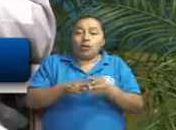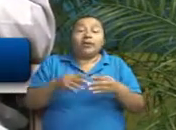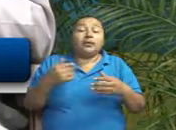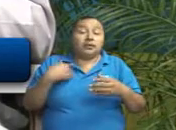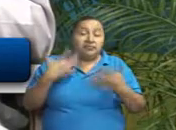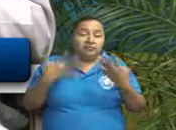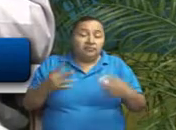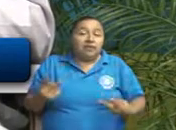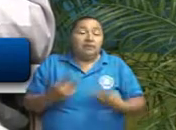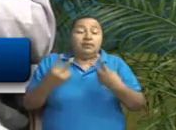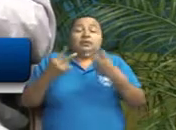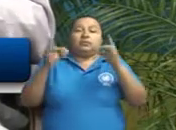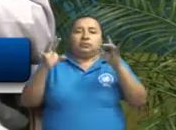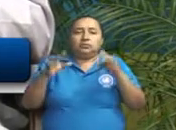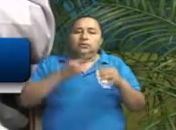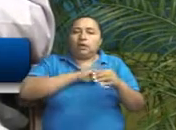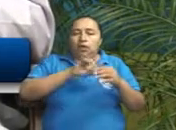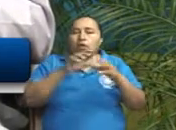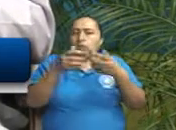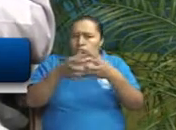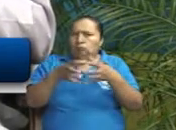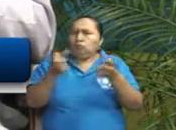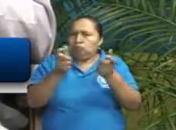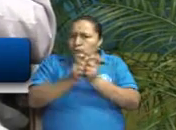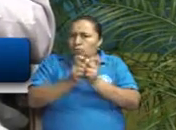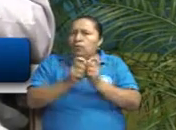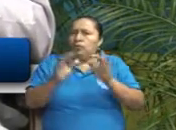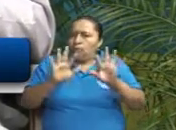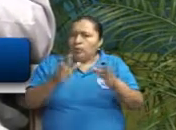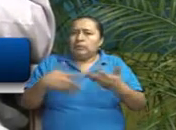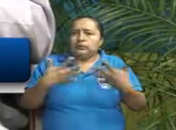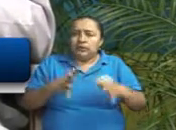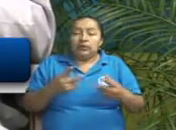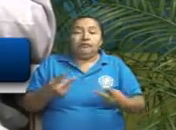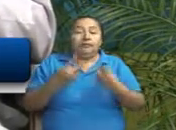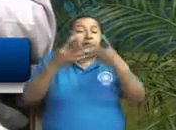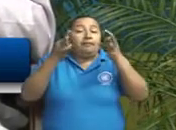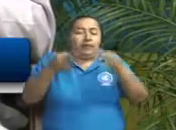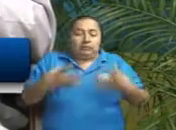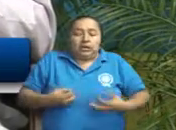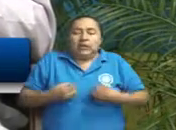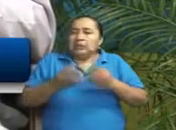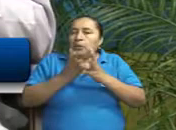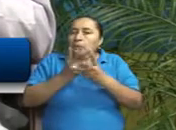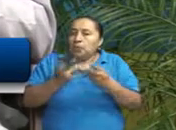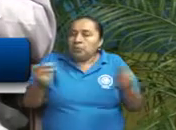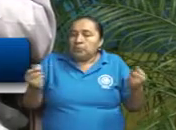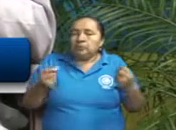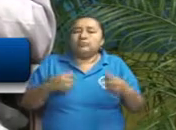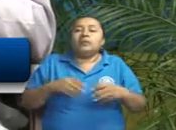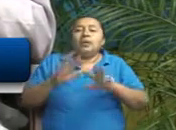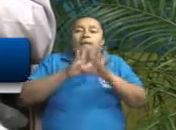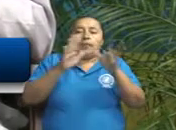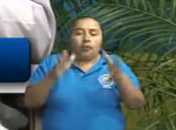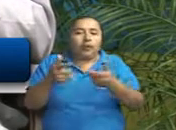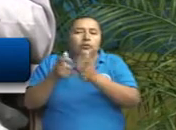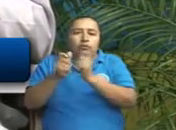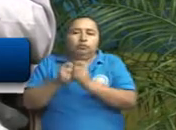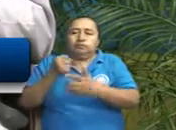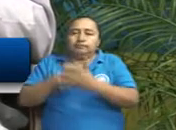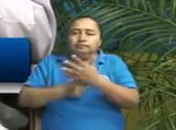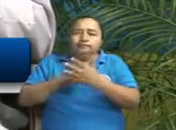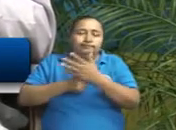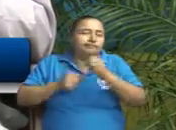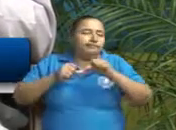sobrevivientes. Tenemos un grupo grande de mujeres que han sobrevivido al cáncer, un grupo de mujeres que están batallando incluso con el